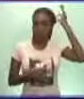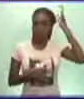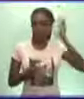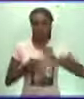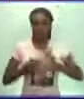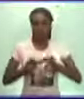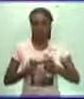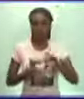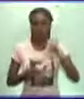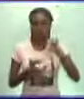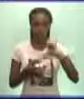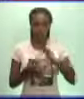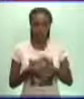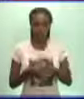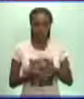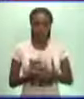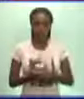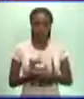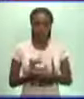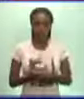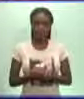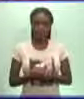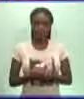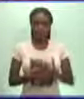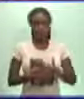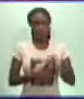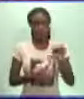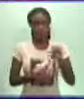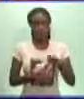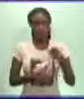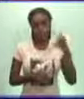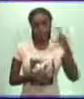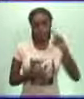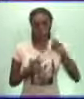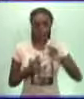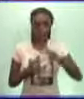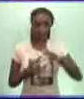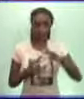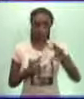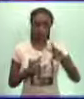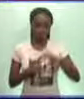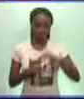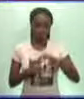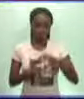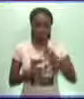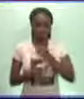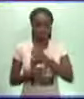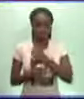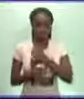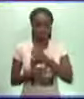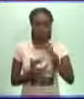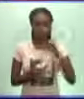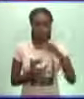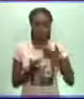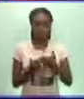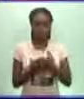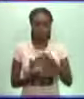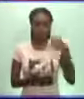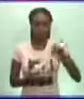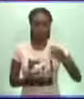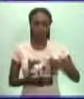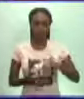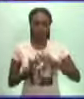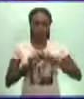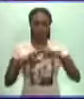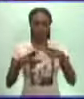Literatura, noveno grado. Aunque será nuestro último encuentro televisivo, estoy seguro que ustedes continuarán sistematizando